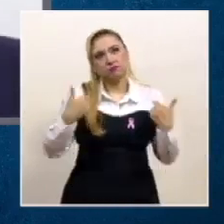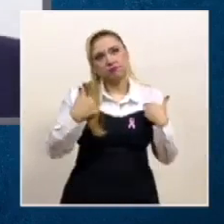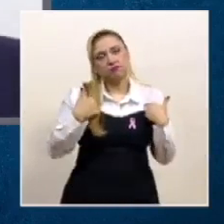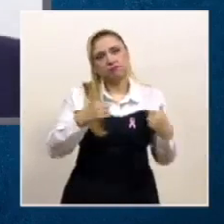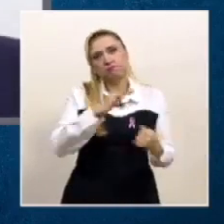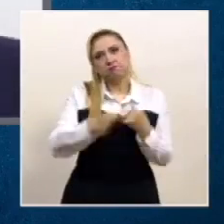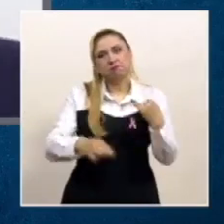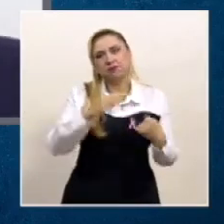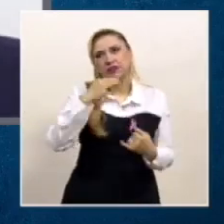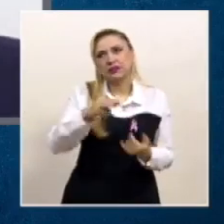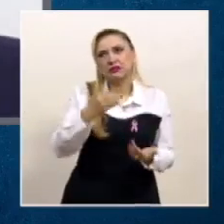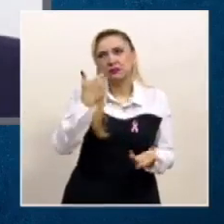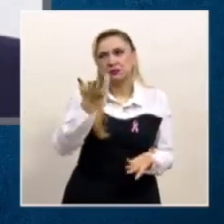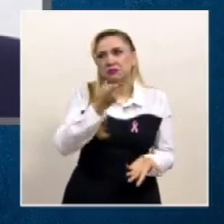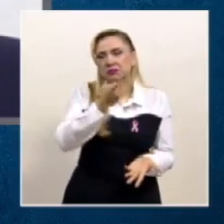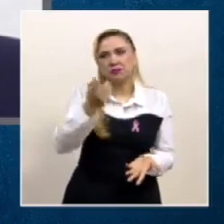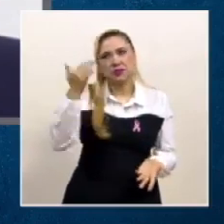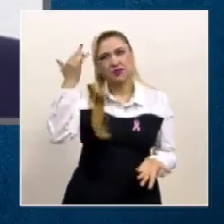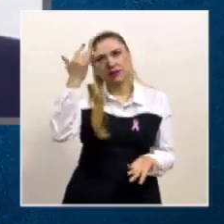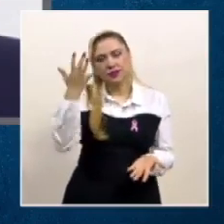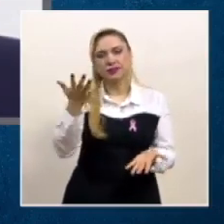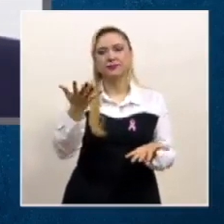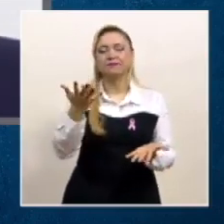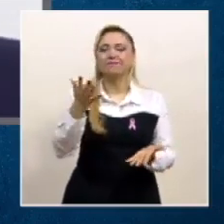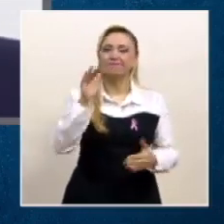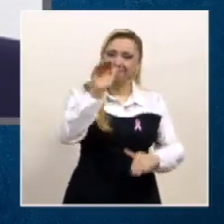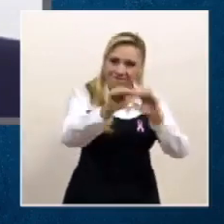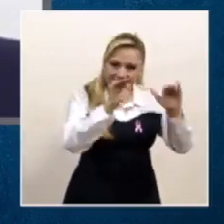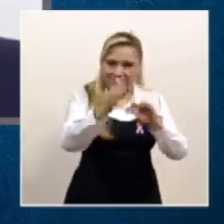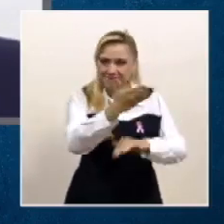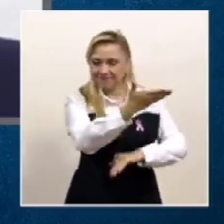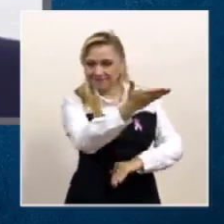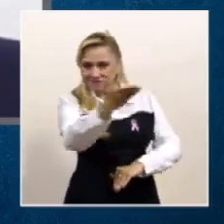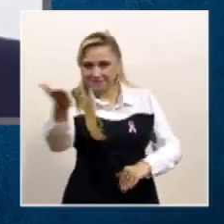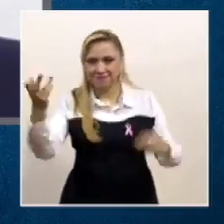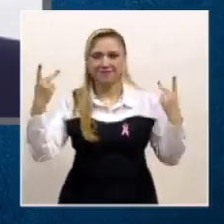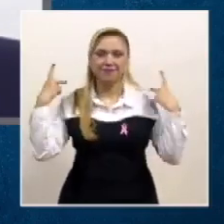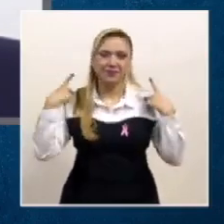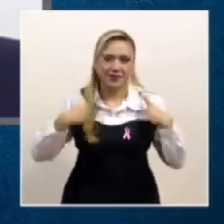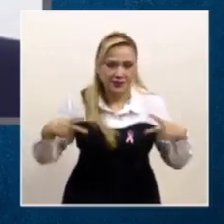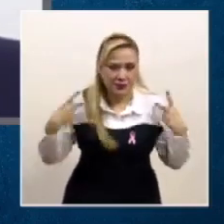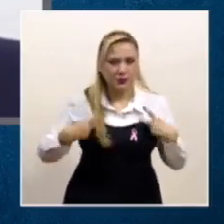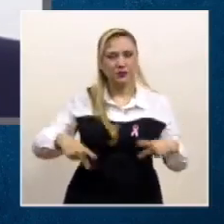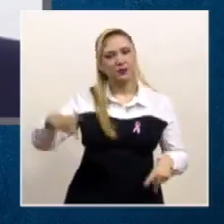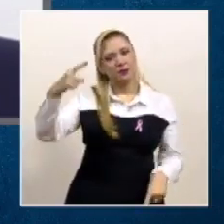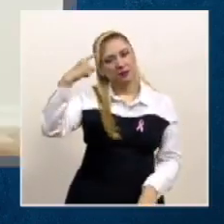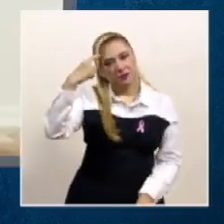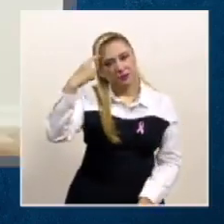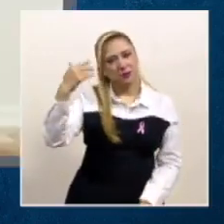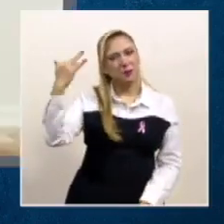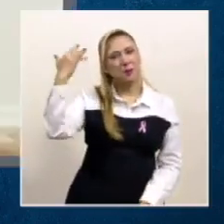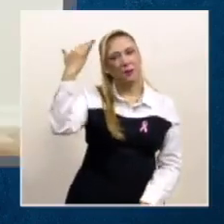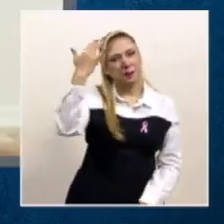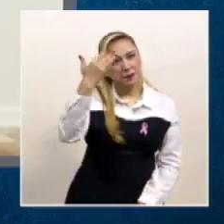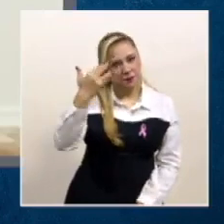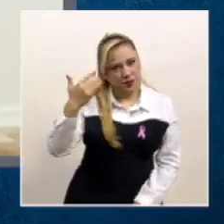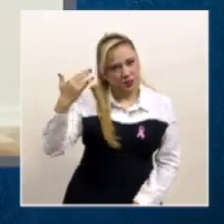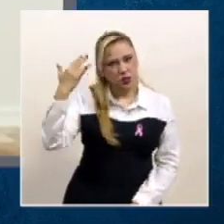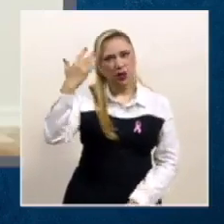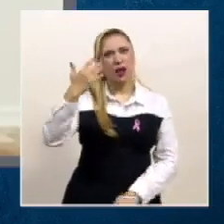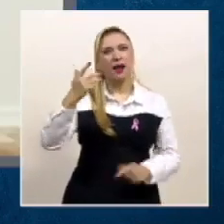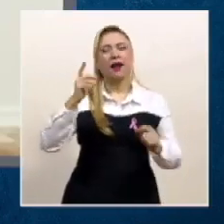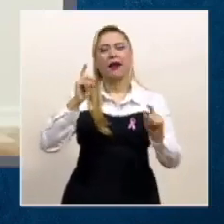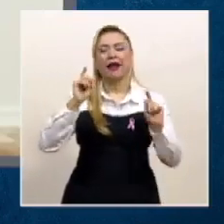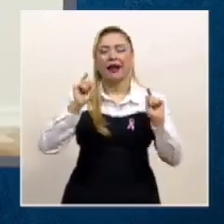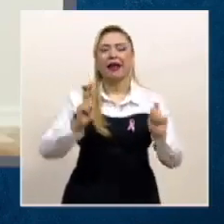final sería invitarles a todo tu auditorio a reflexionar un poco, ¿no?, sobre lo que